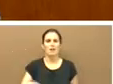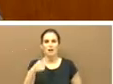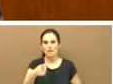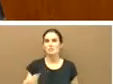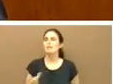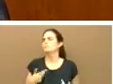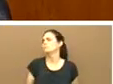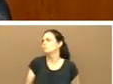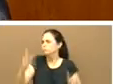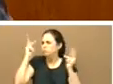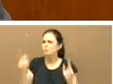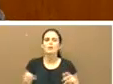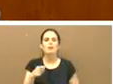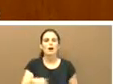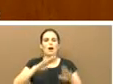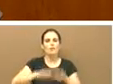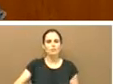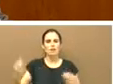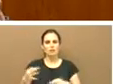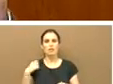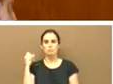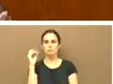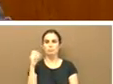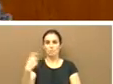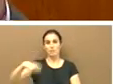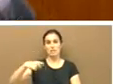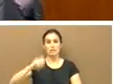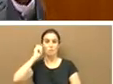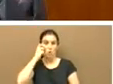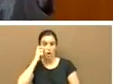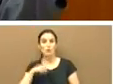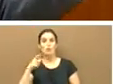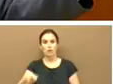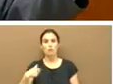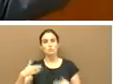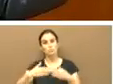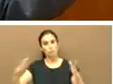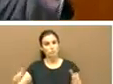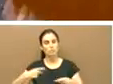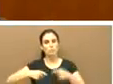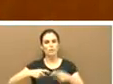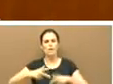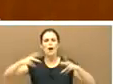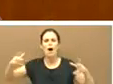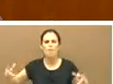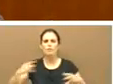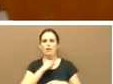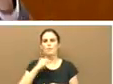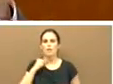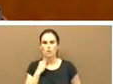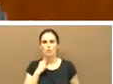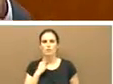liberalizador, tenemos las declaraciones efectuadas por el presidente Monago en la inauguración de un gran centro comercial en Badajoz,